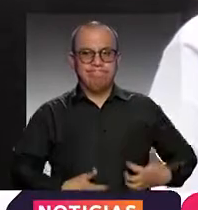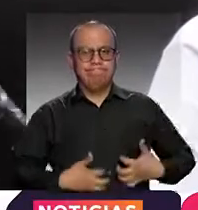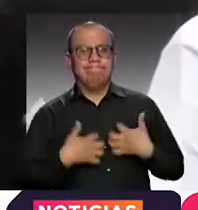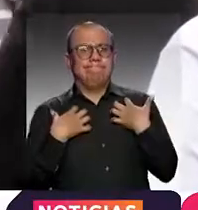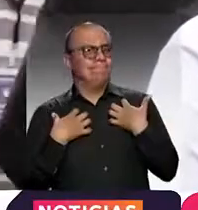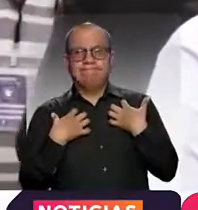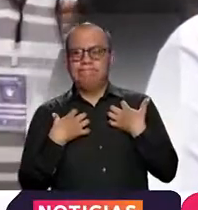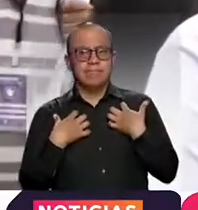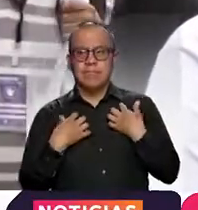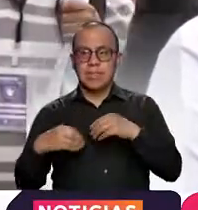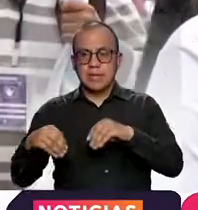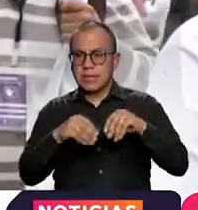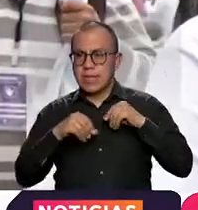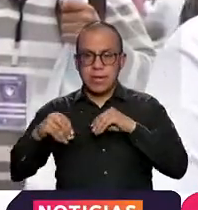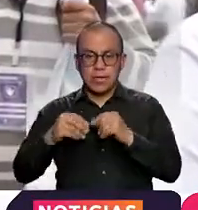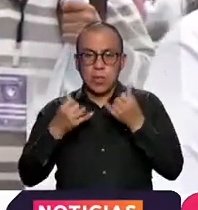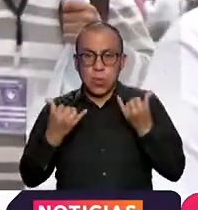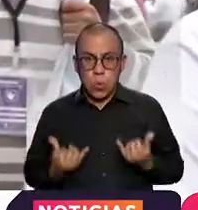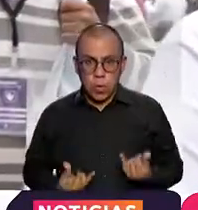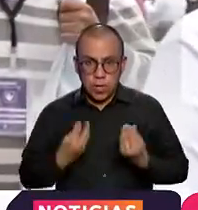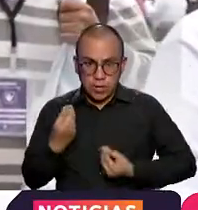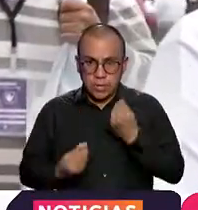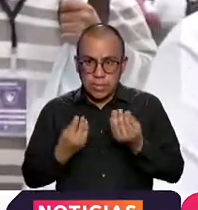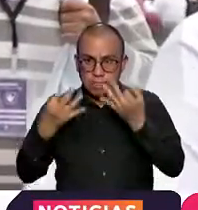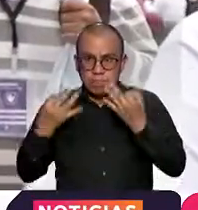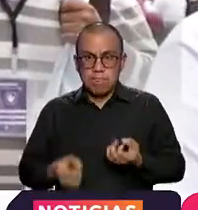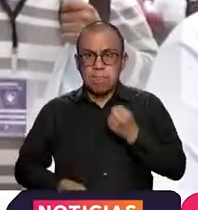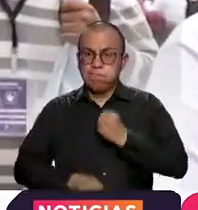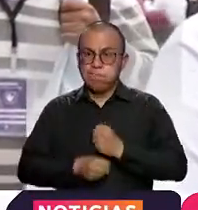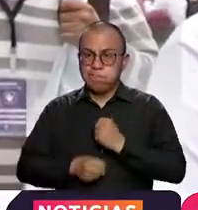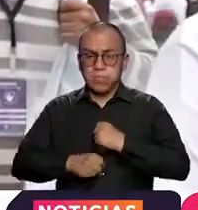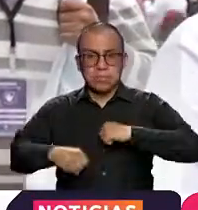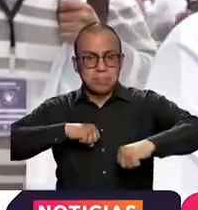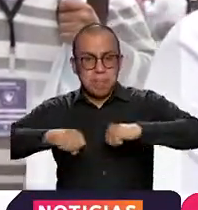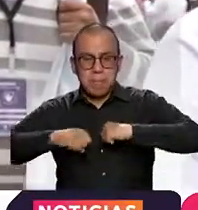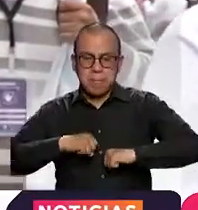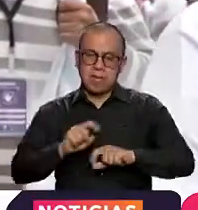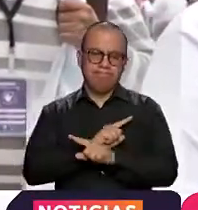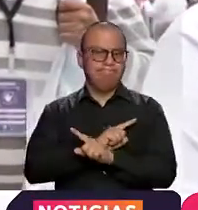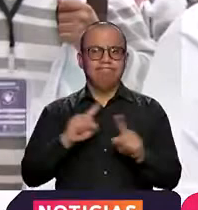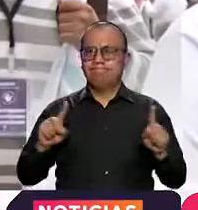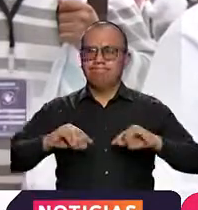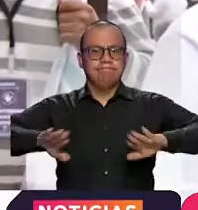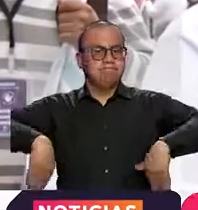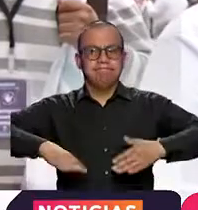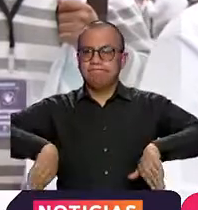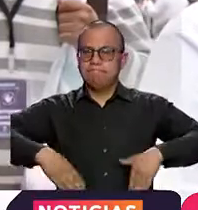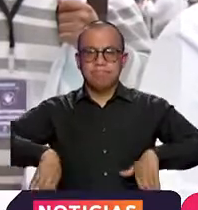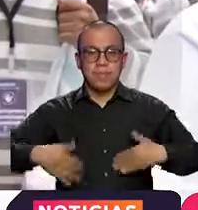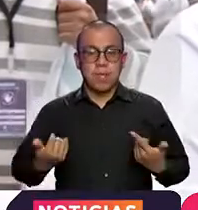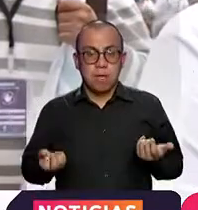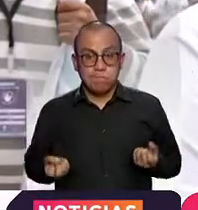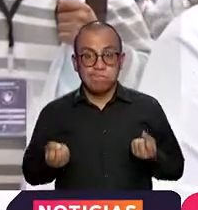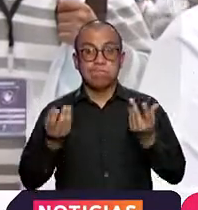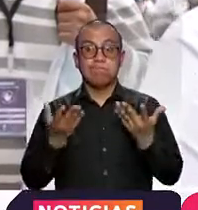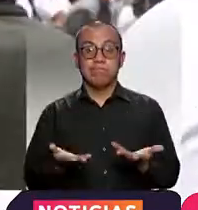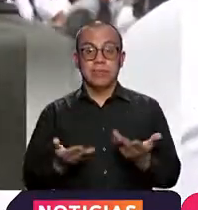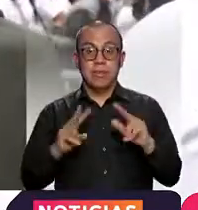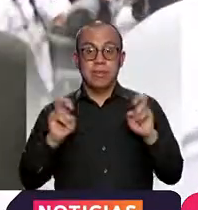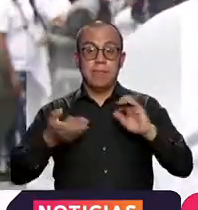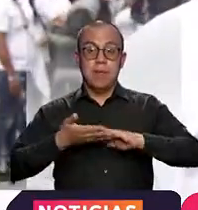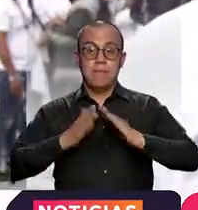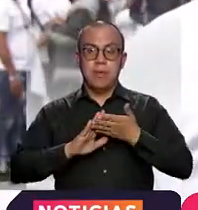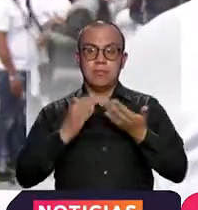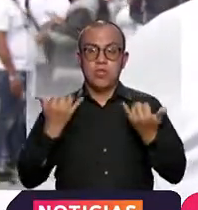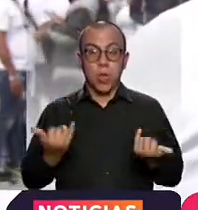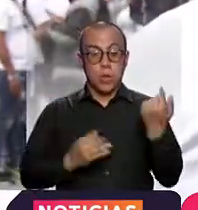los territorios no hay garantías para uno seguir trabajando y para, digamos, seguirle aportando a esta paz. Hoy en